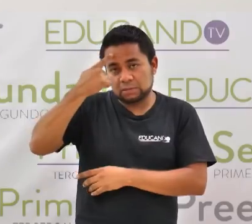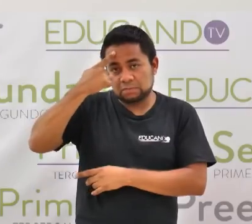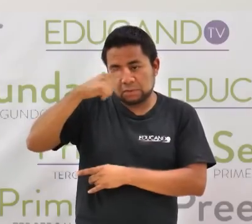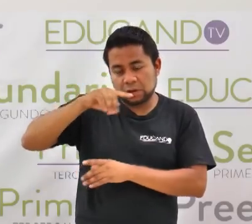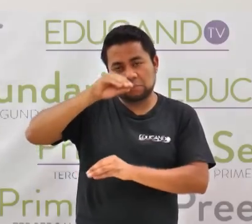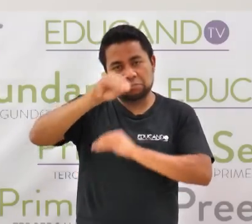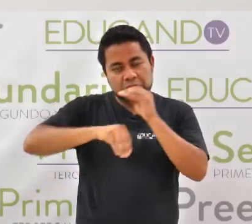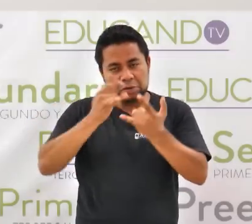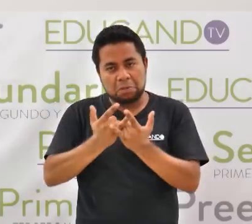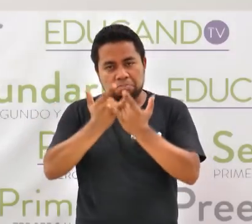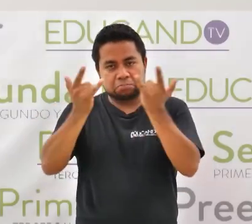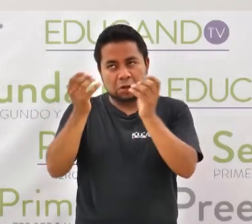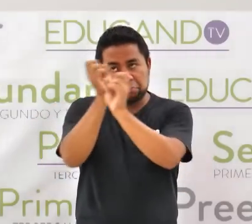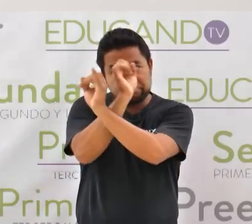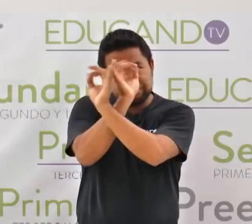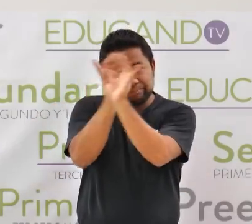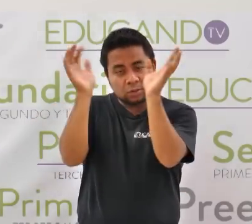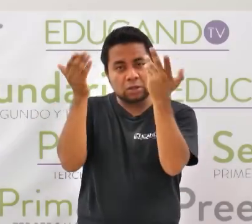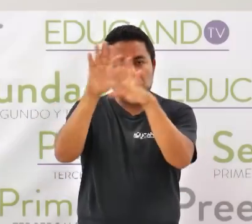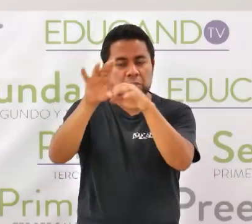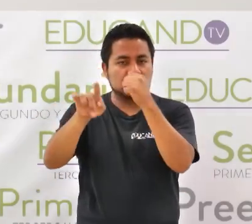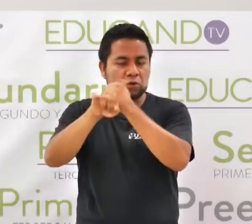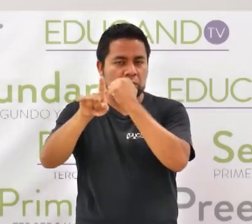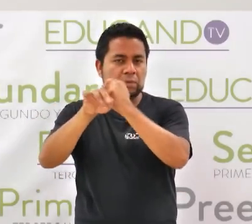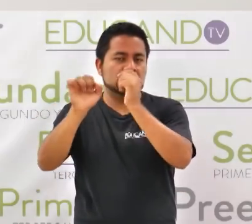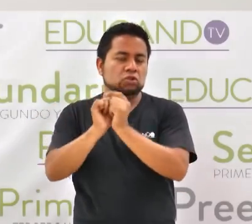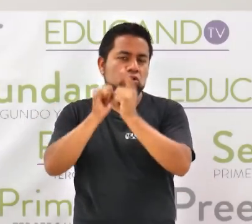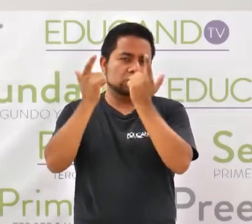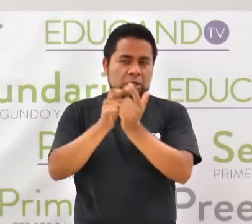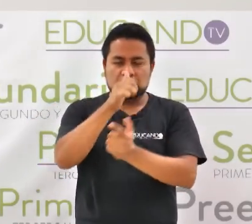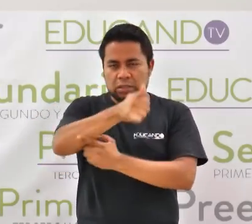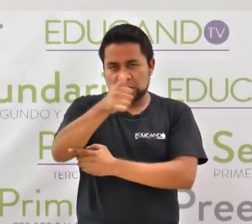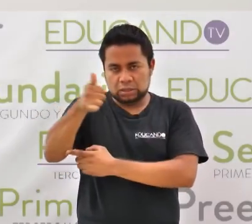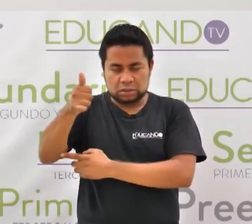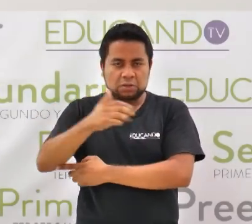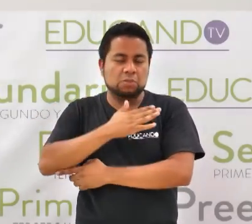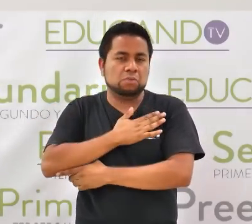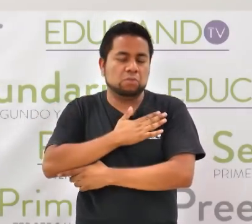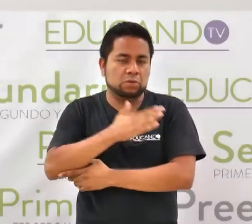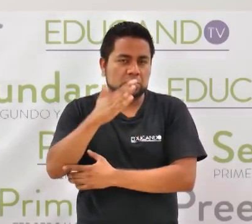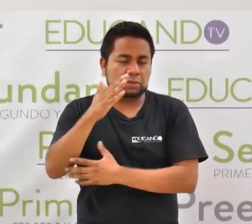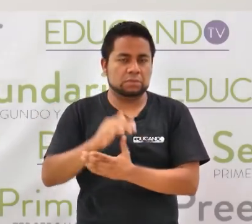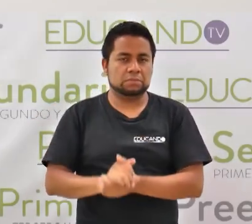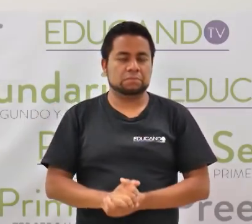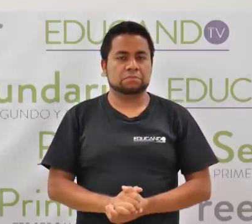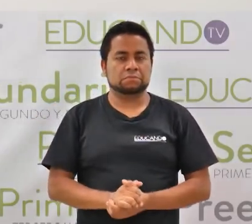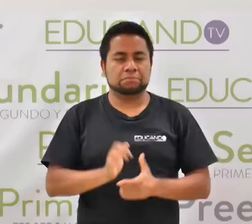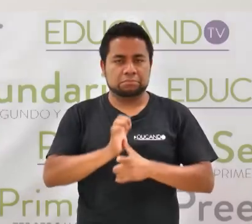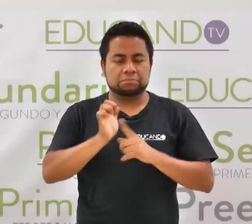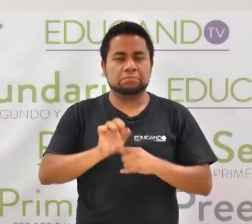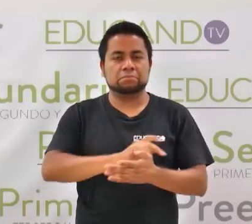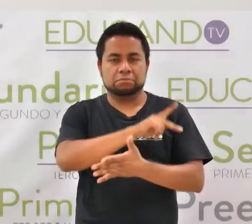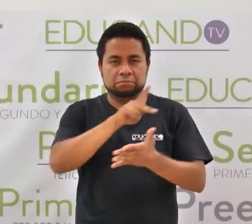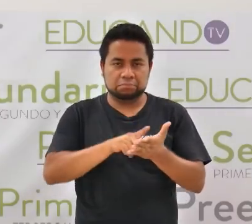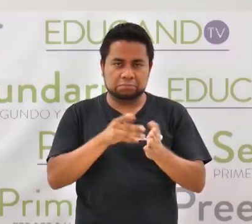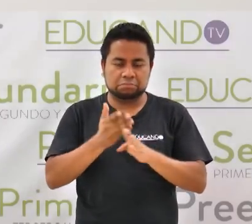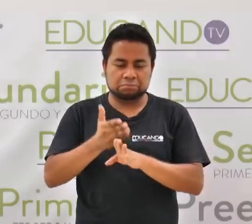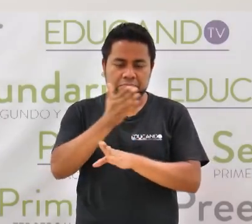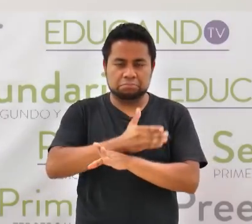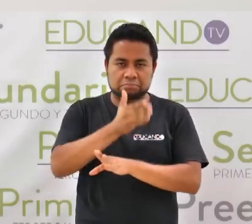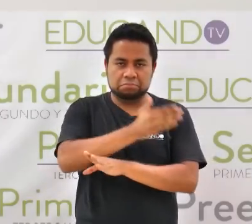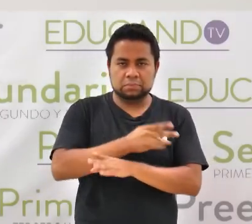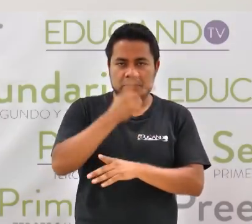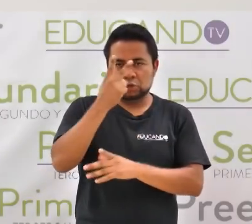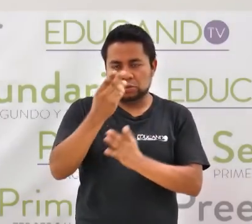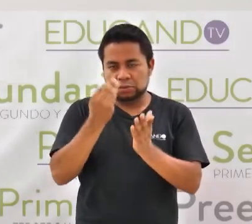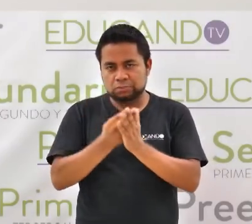ustedes construyan su historieta sobre un problema social. Y bueno, entonces vamos a recapitular lo que